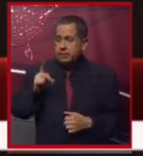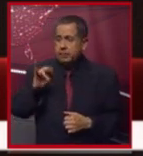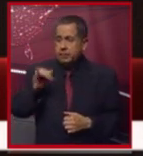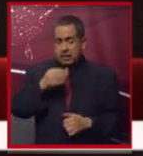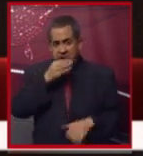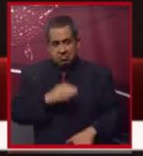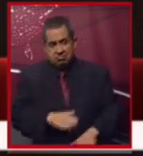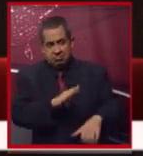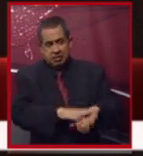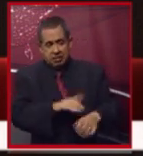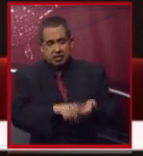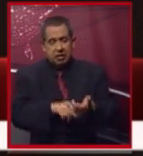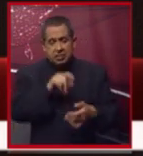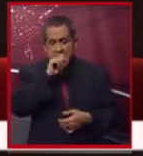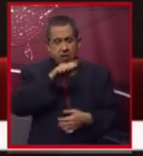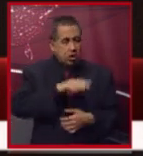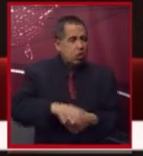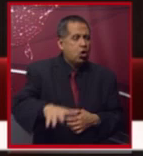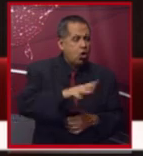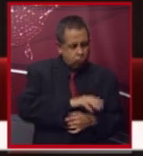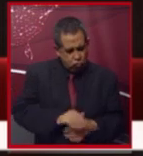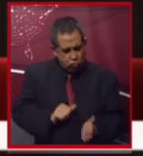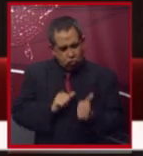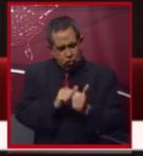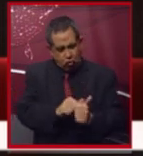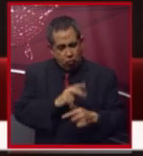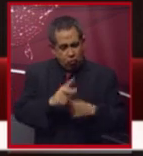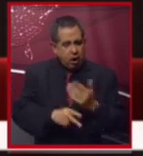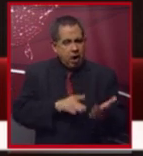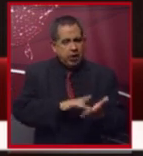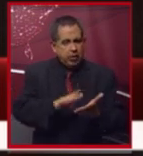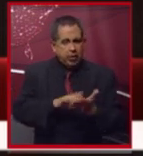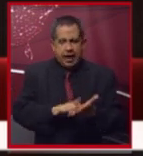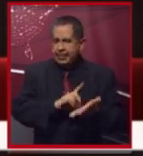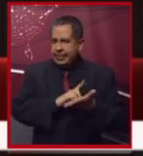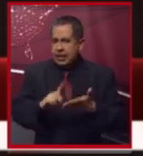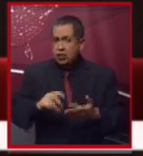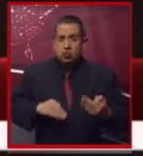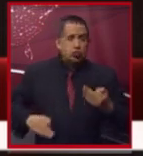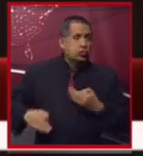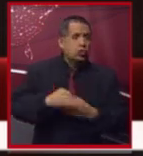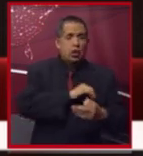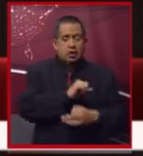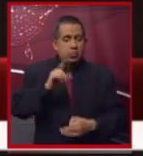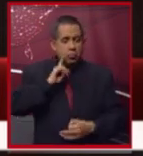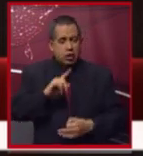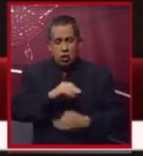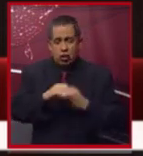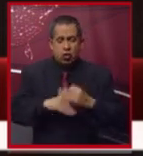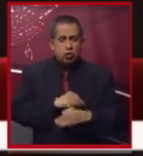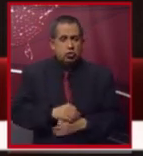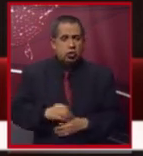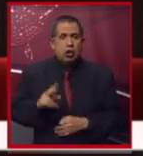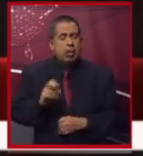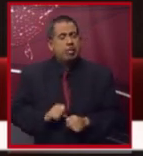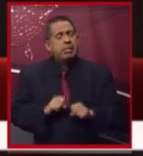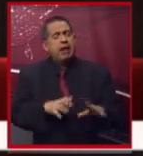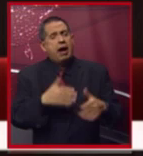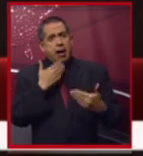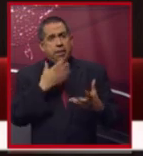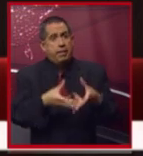le dice a los jaliscienses: estamos con ustedes, todos los derechos para todas ustedes. No permitiremos